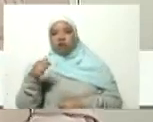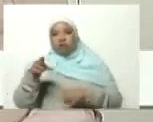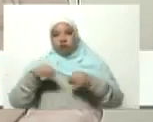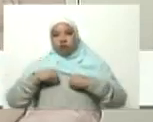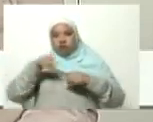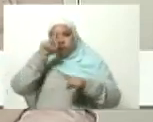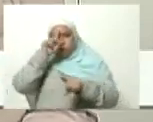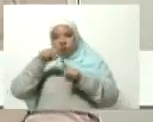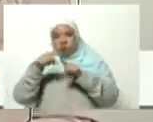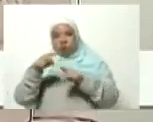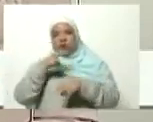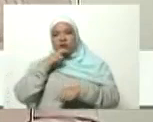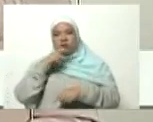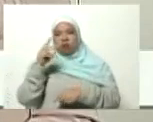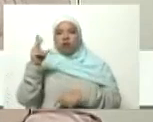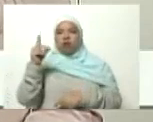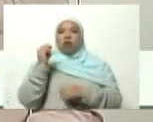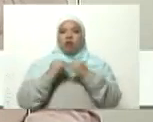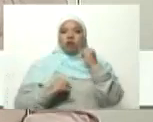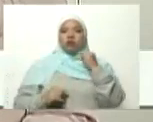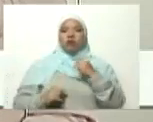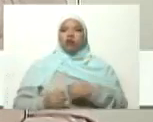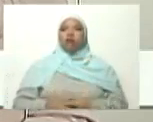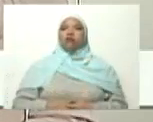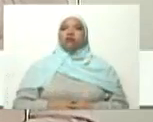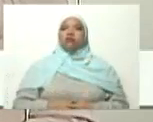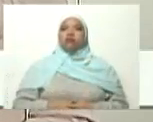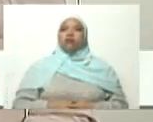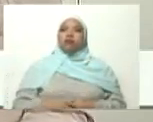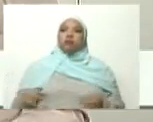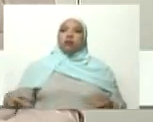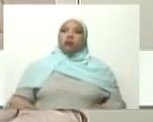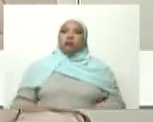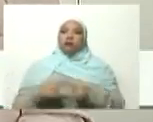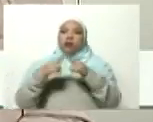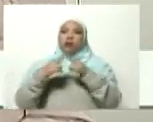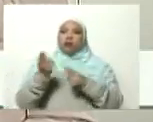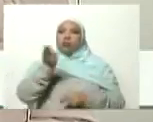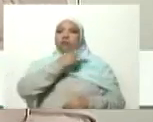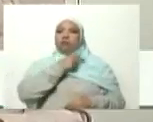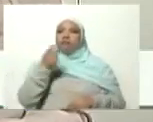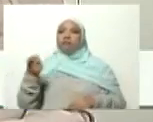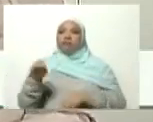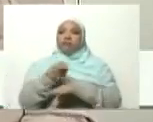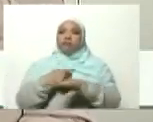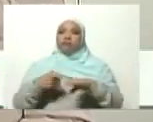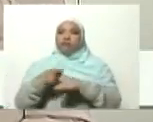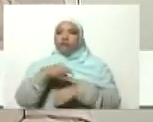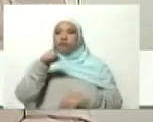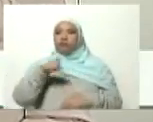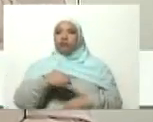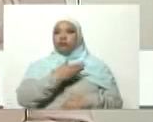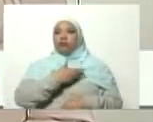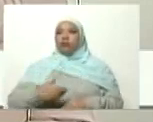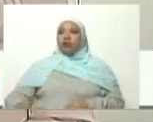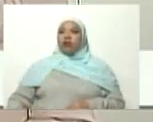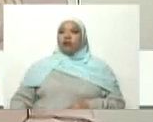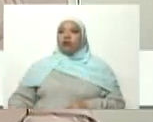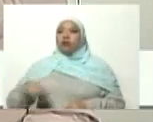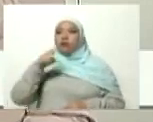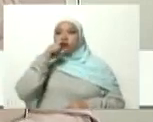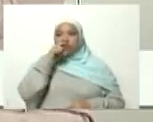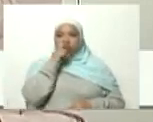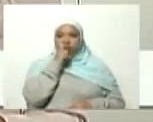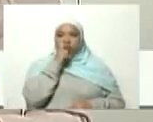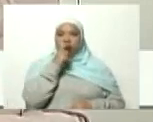de recursos. Mi segunda y última pregunta. Durante el encuentro, el jefe de la delegación del gobierno de Nicolás Maduro y también presidente de la Asamblea Nacional, Jorge